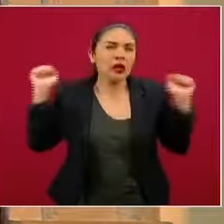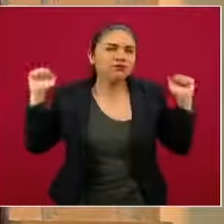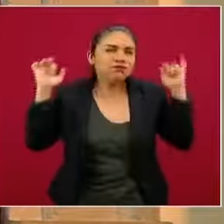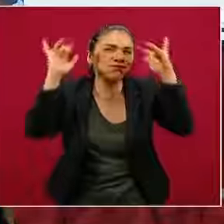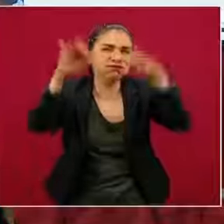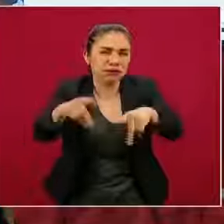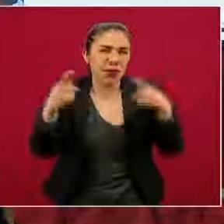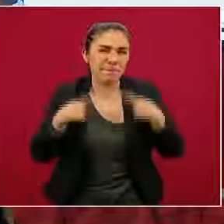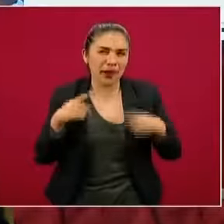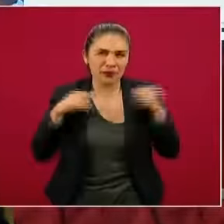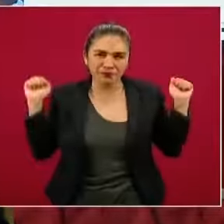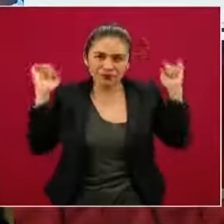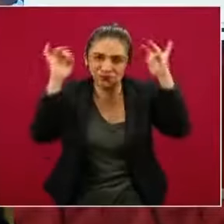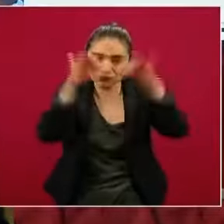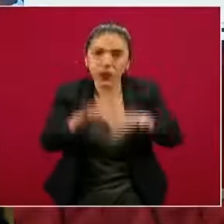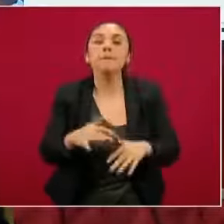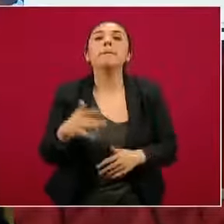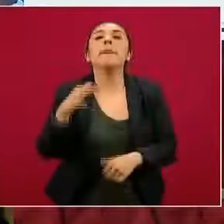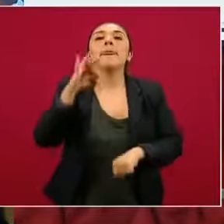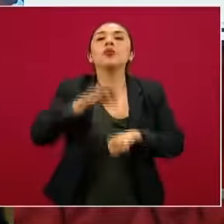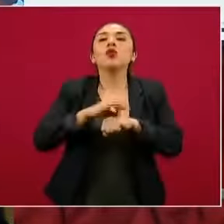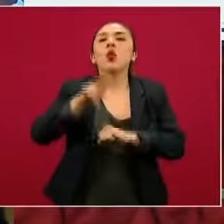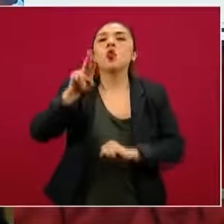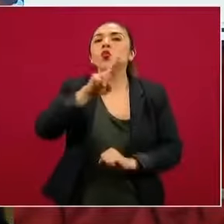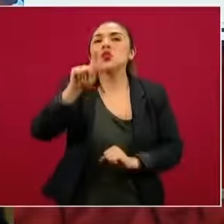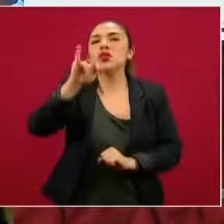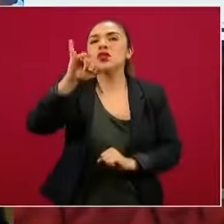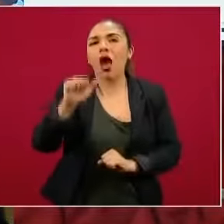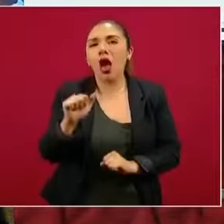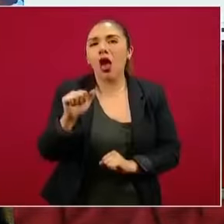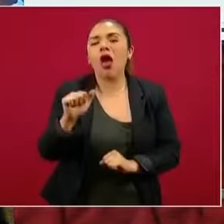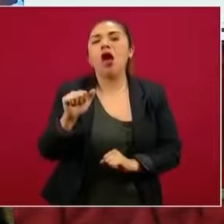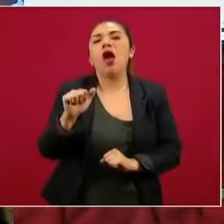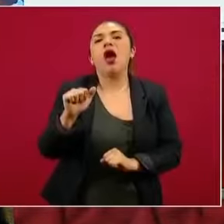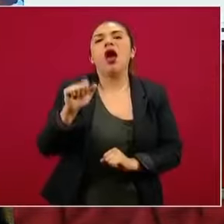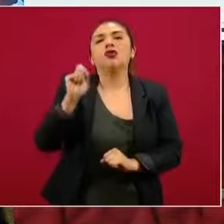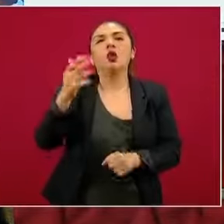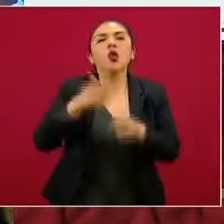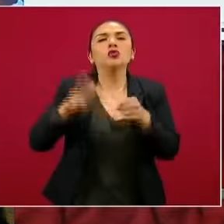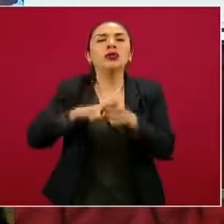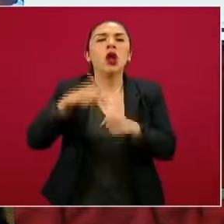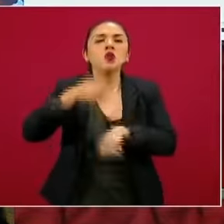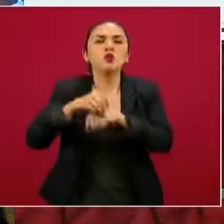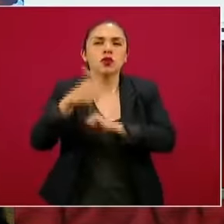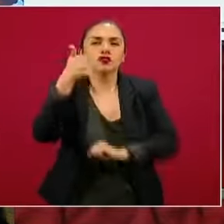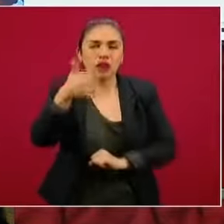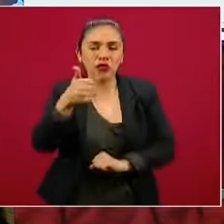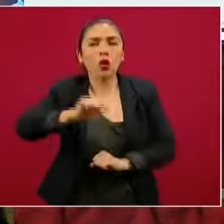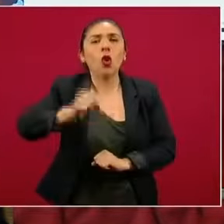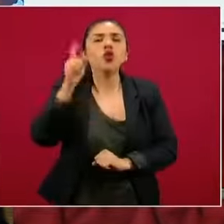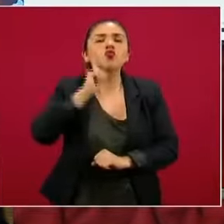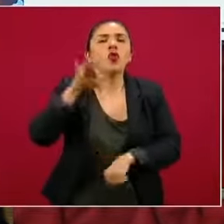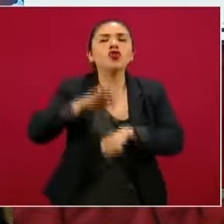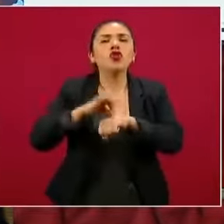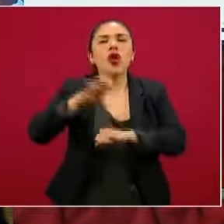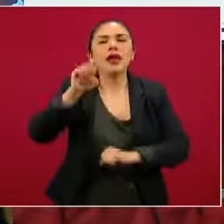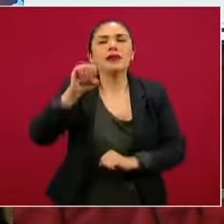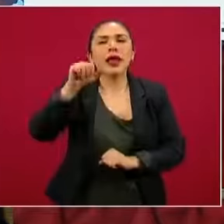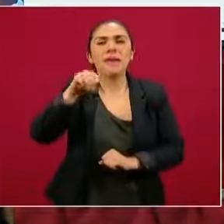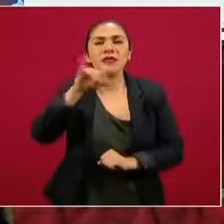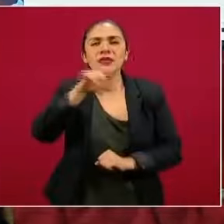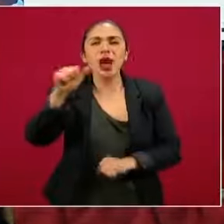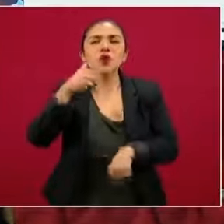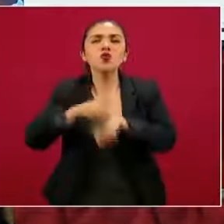de personas, el doctor Urrutia del general de zona número 6 y la doctora Escamilla de